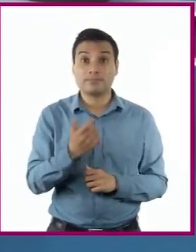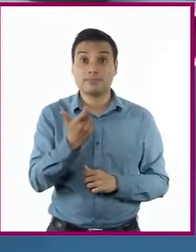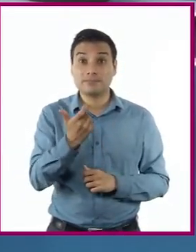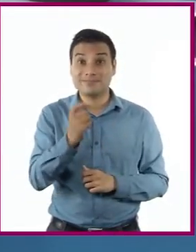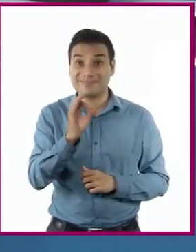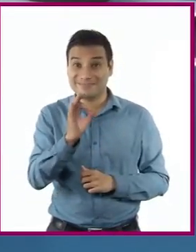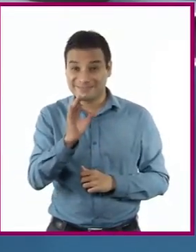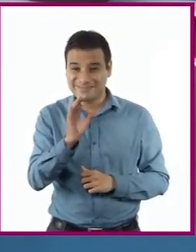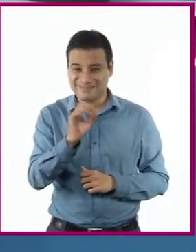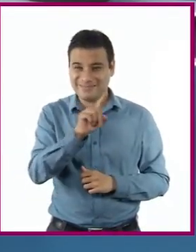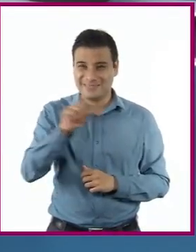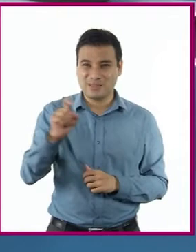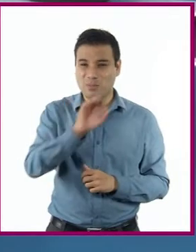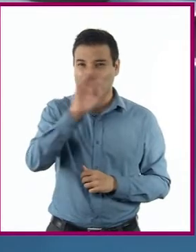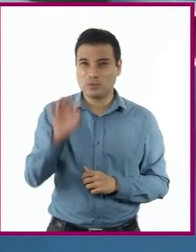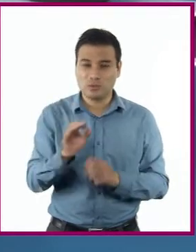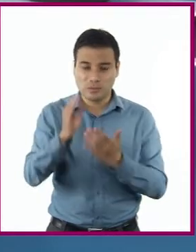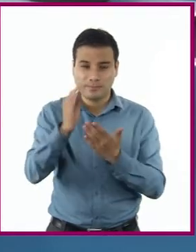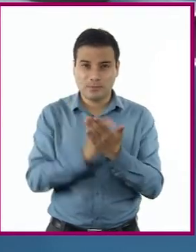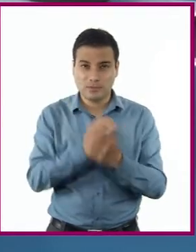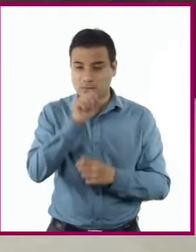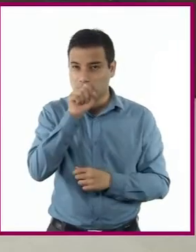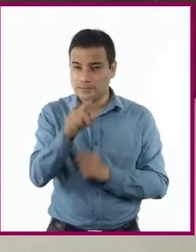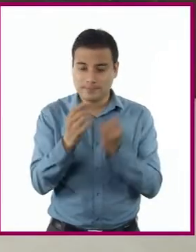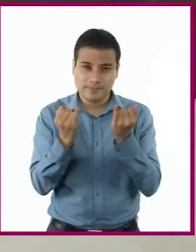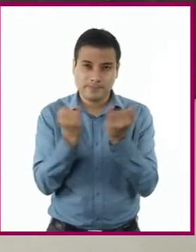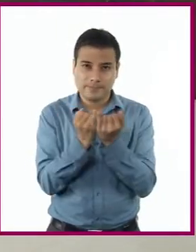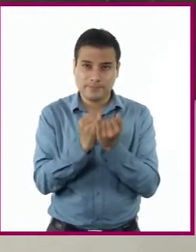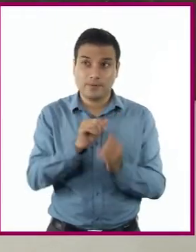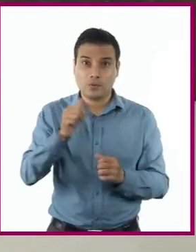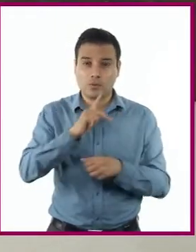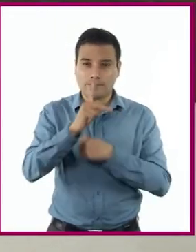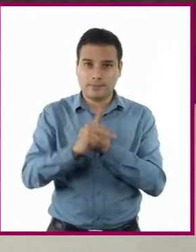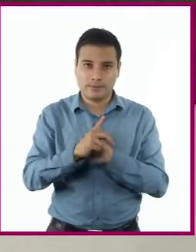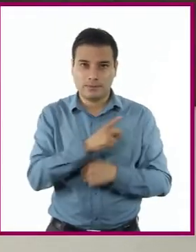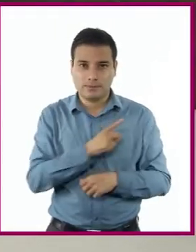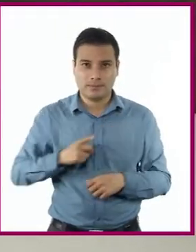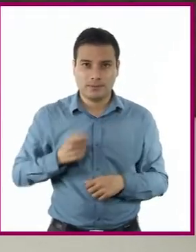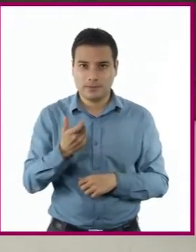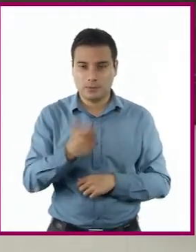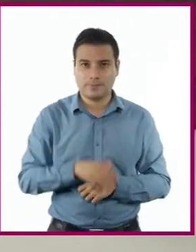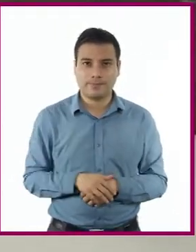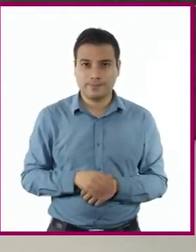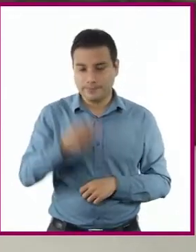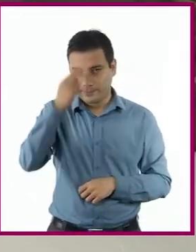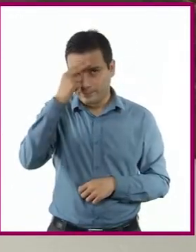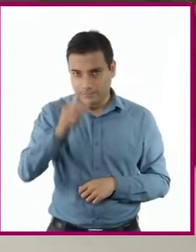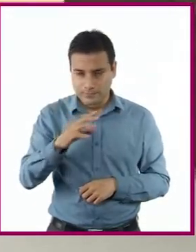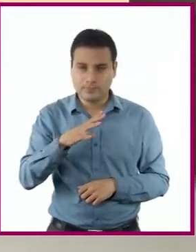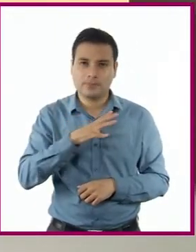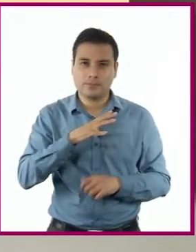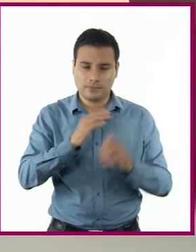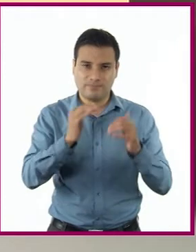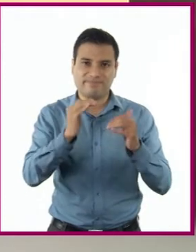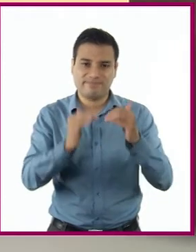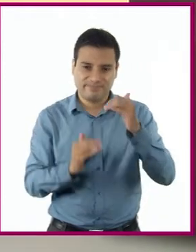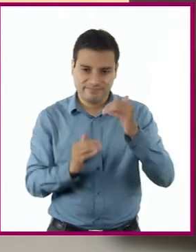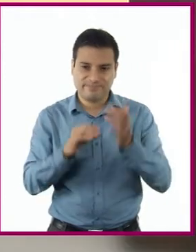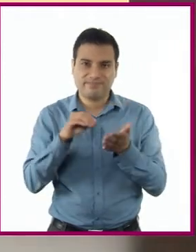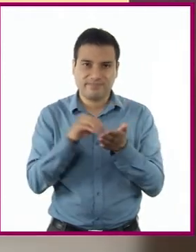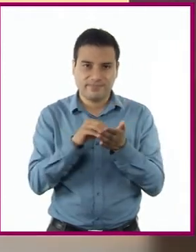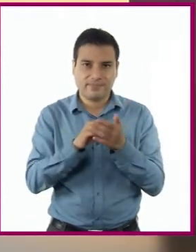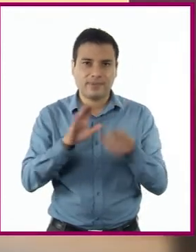100% y el crecimiento de la deuda externa. En México existen profundas desigualdades. Entre otras